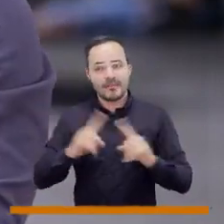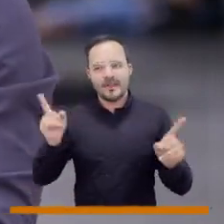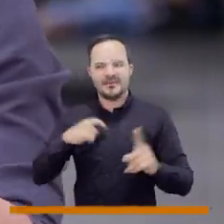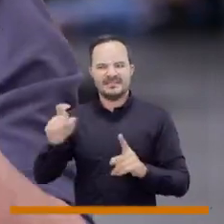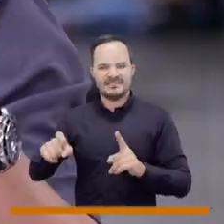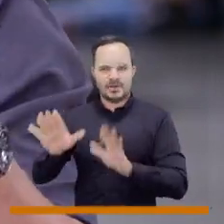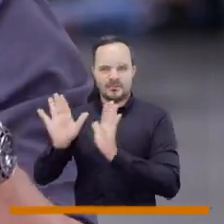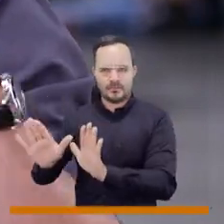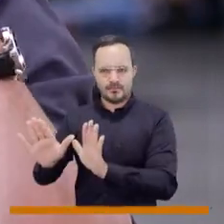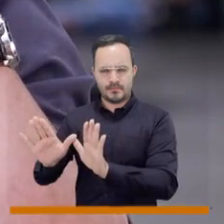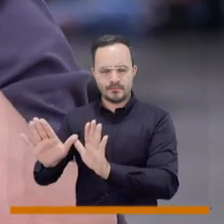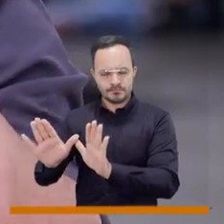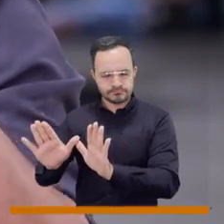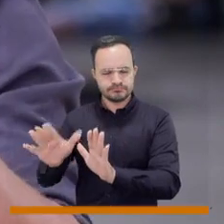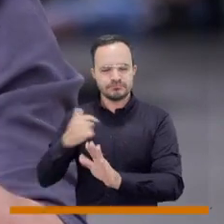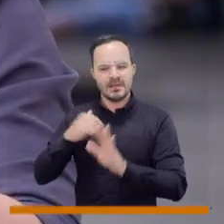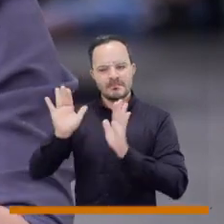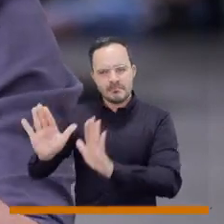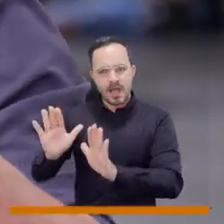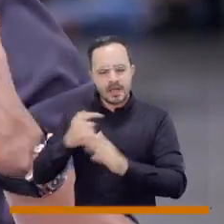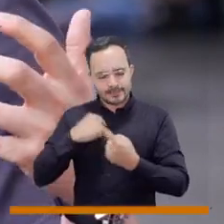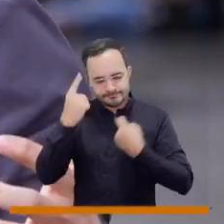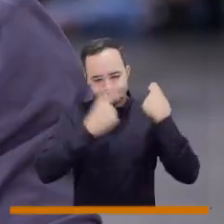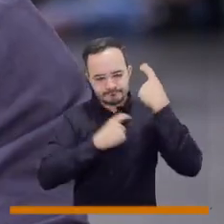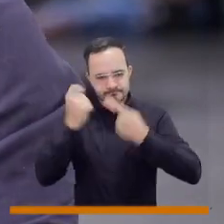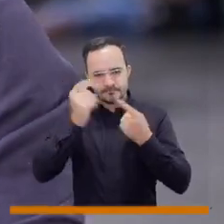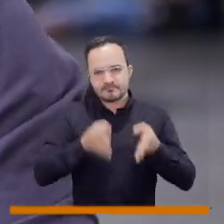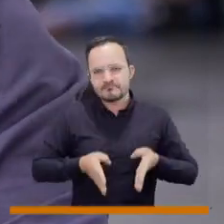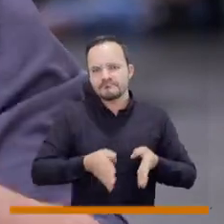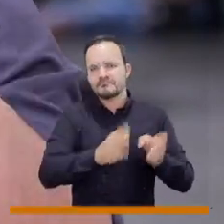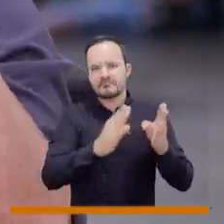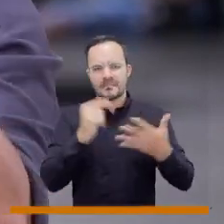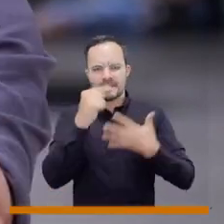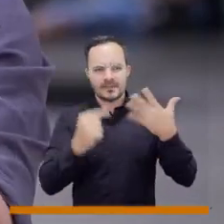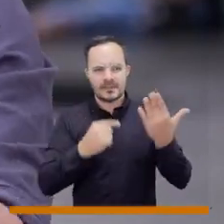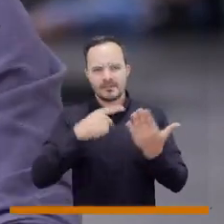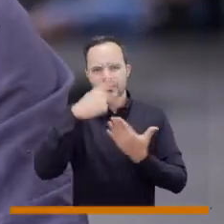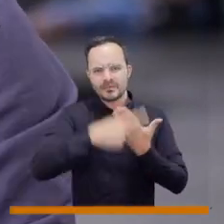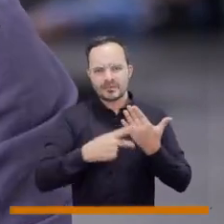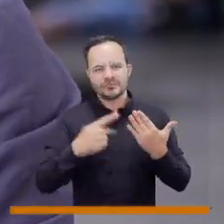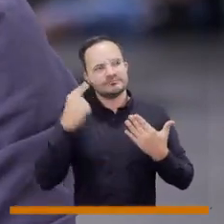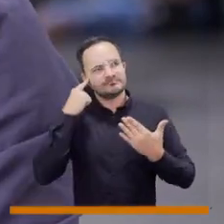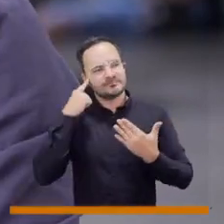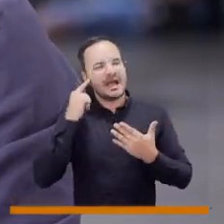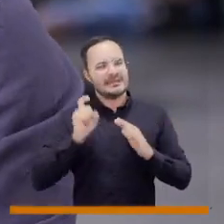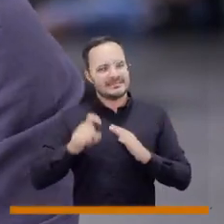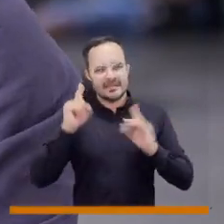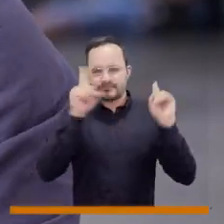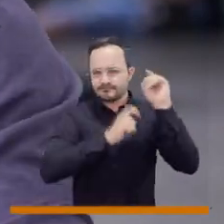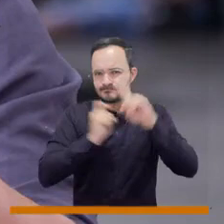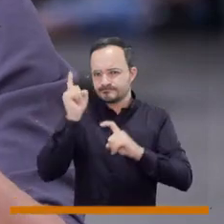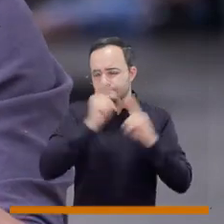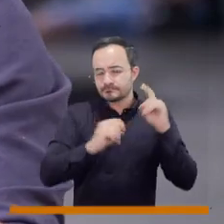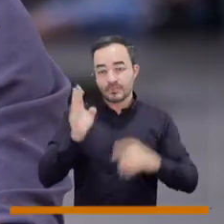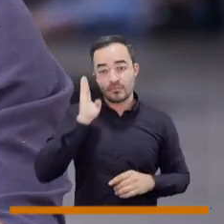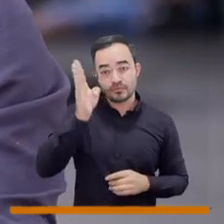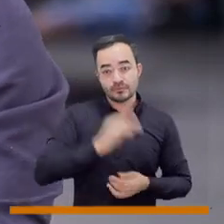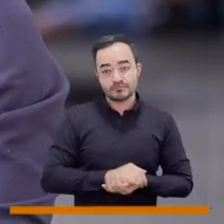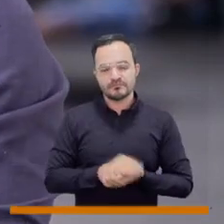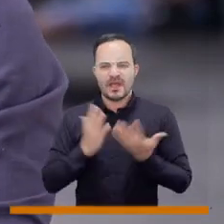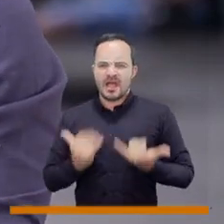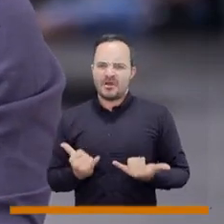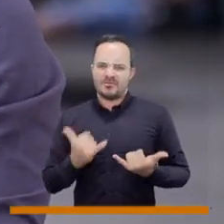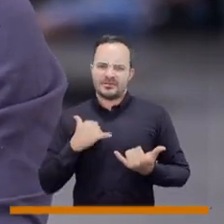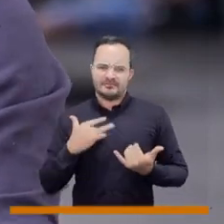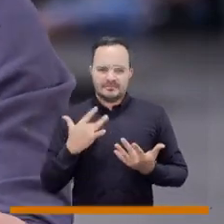a hacer un alto. Creo que hay que replantear muchas cosas, hay proyecciones a futuro, más adelante. Por